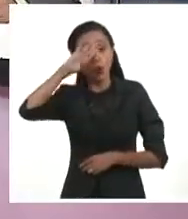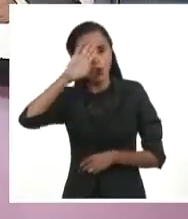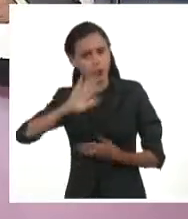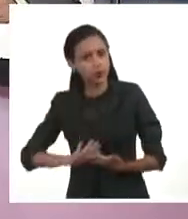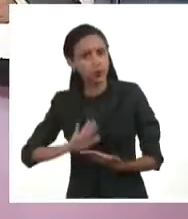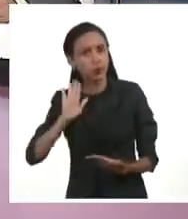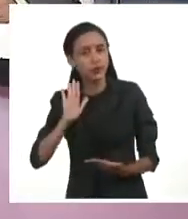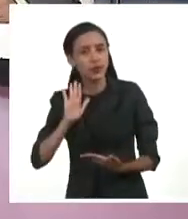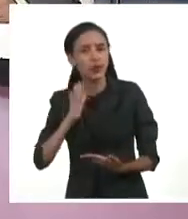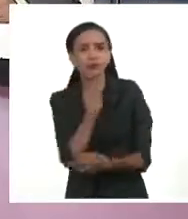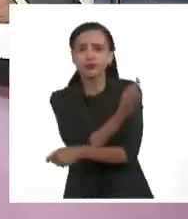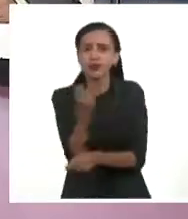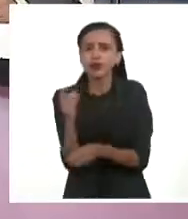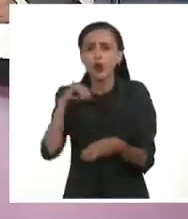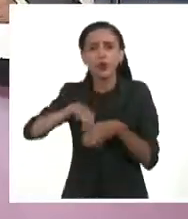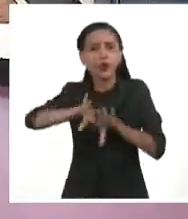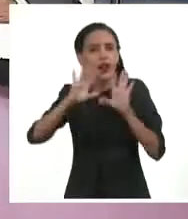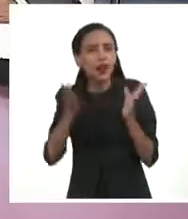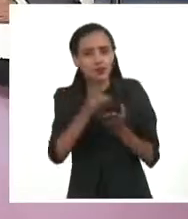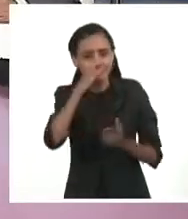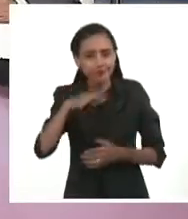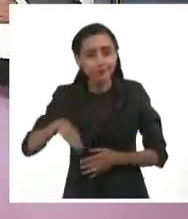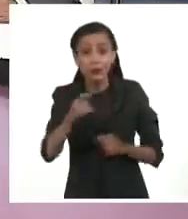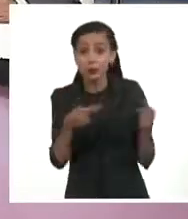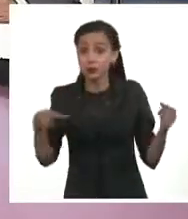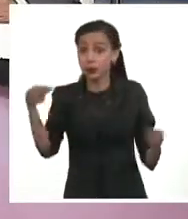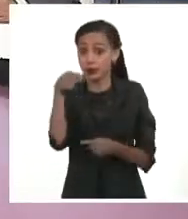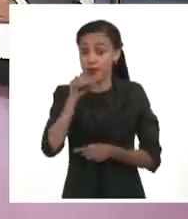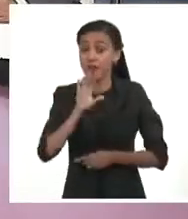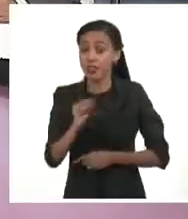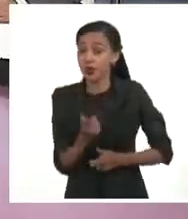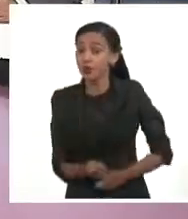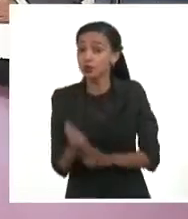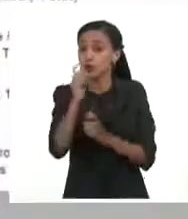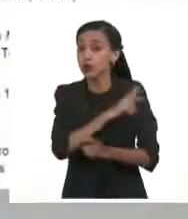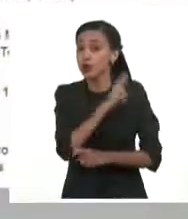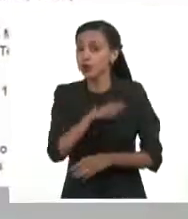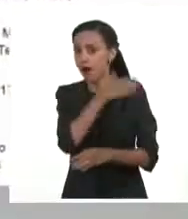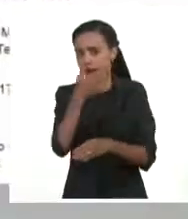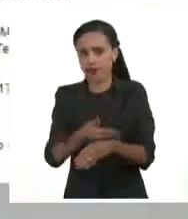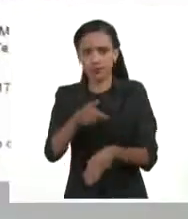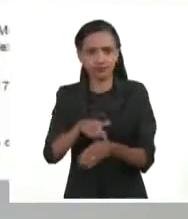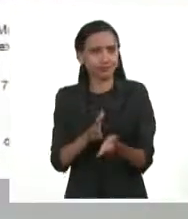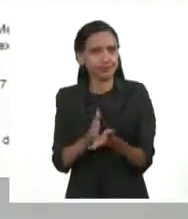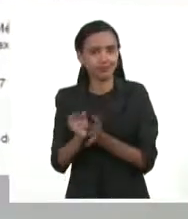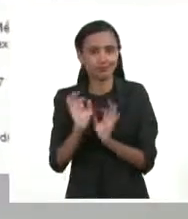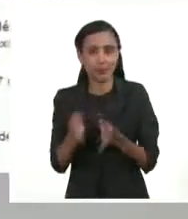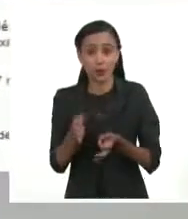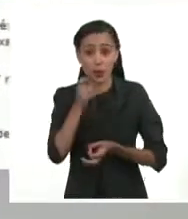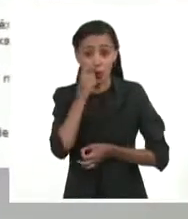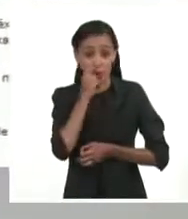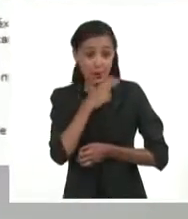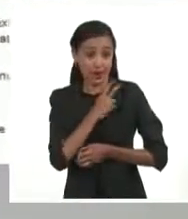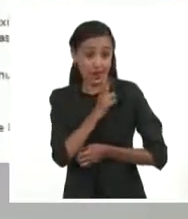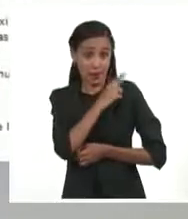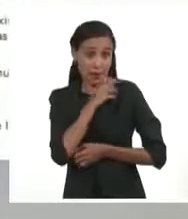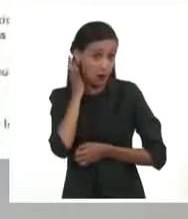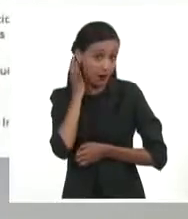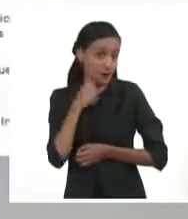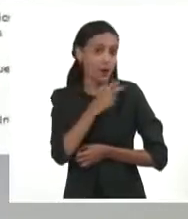inclusiva y de calidad, lo cual consideró una prioridad desde el triunfo de la revolución. Piñeiro encabeza la delegación cubana al foro que